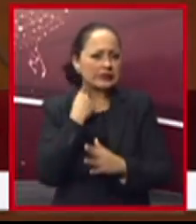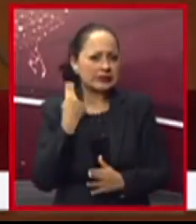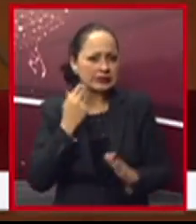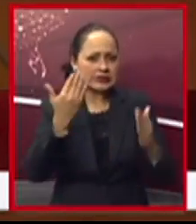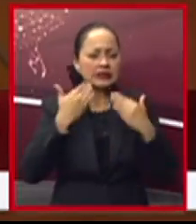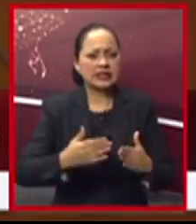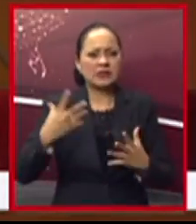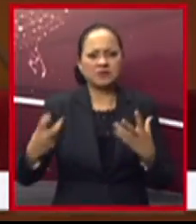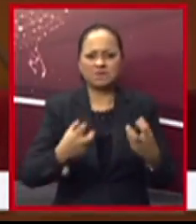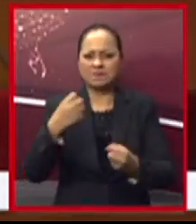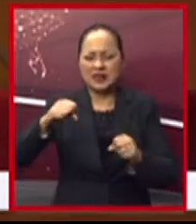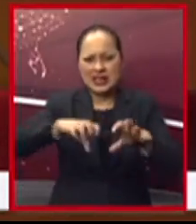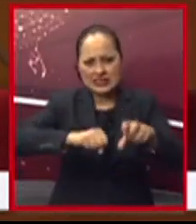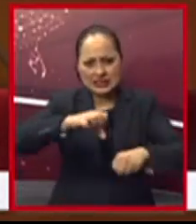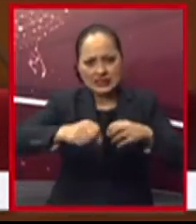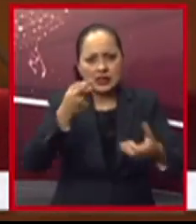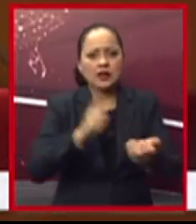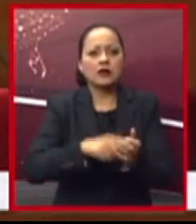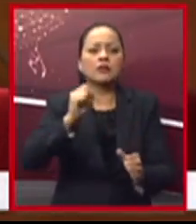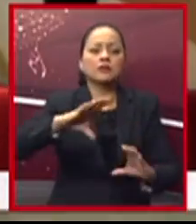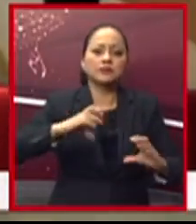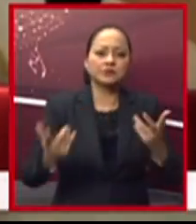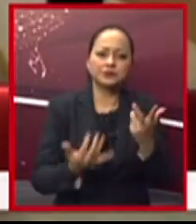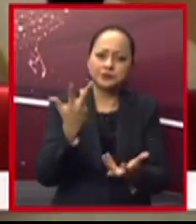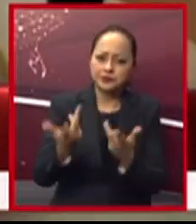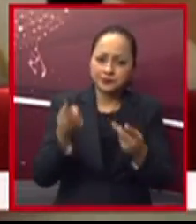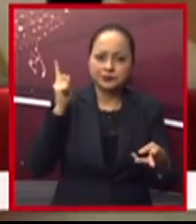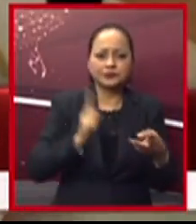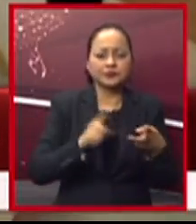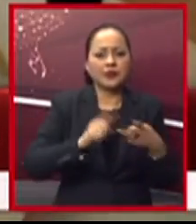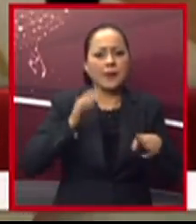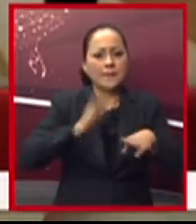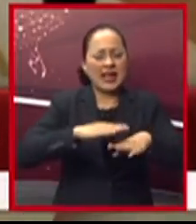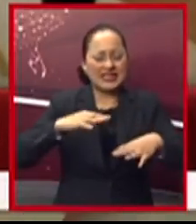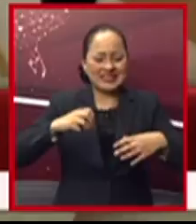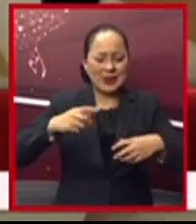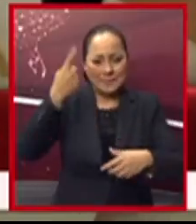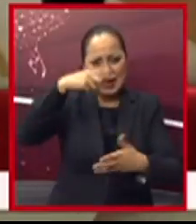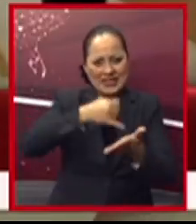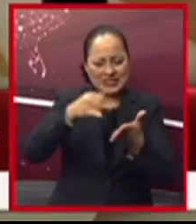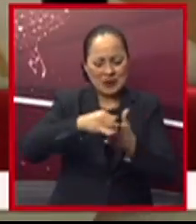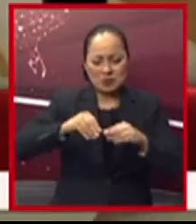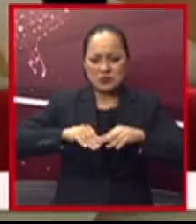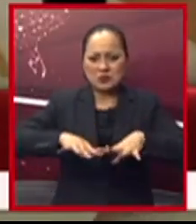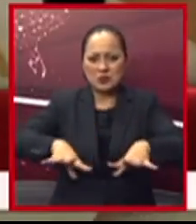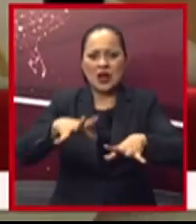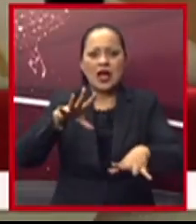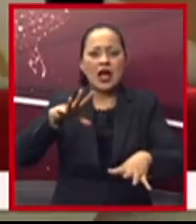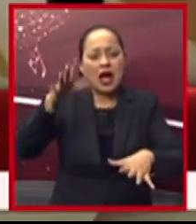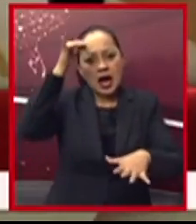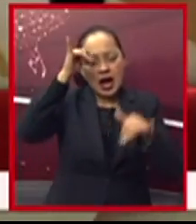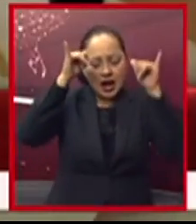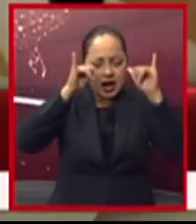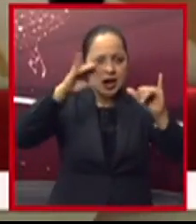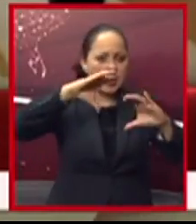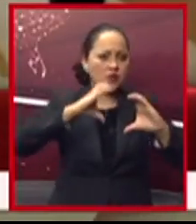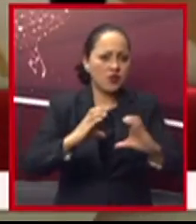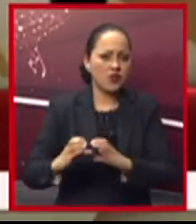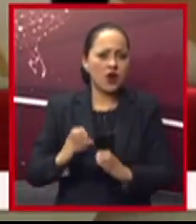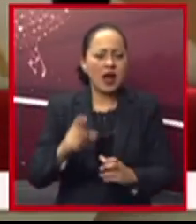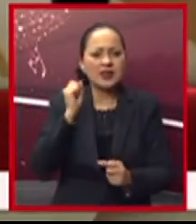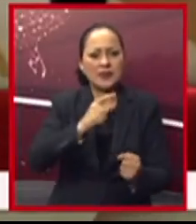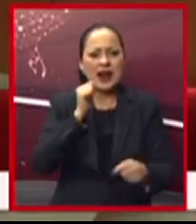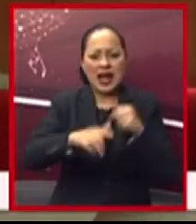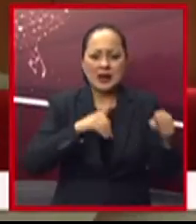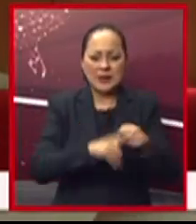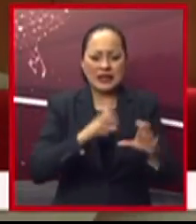no planificada de recursos naturales, incendios forestales, expansión de la frontera agrícola, ganadería extensiva y tráfico ilegal de especies.